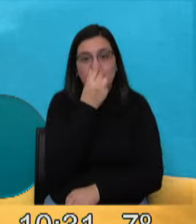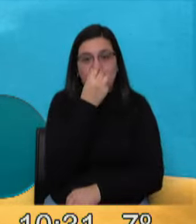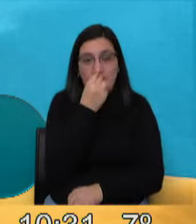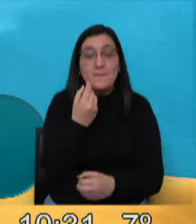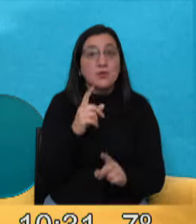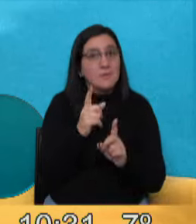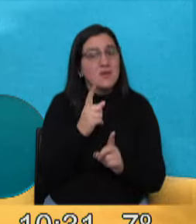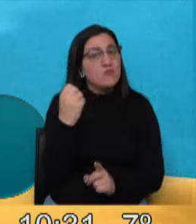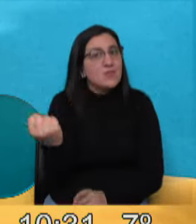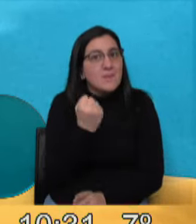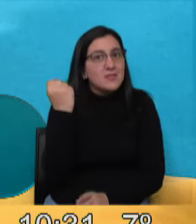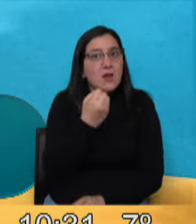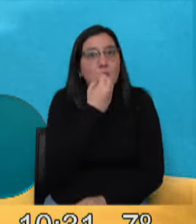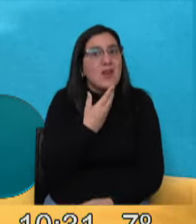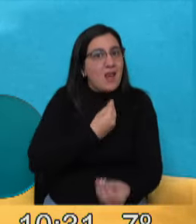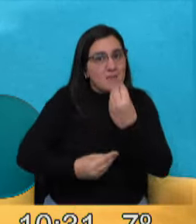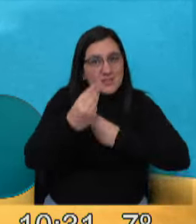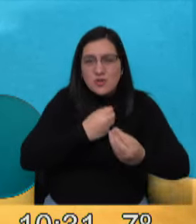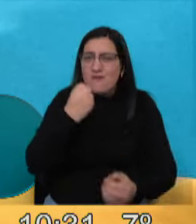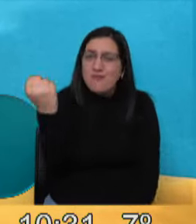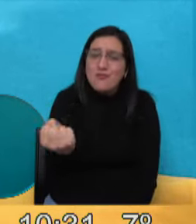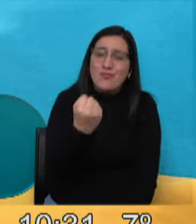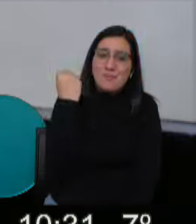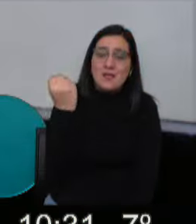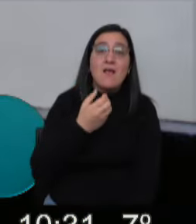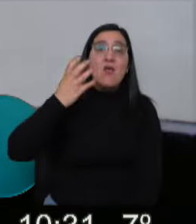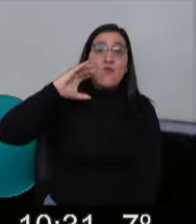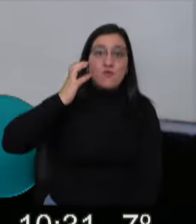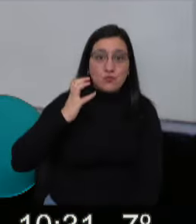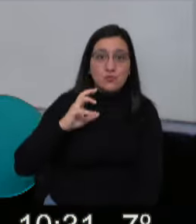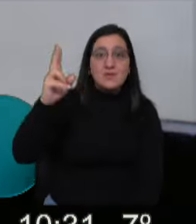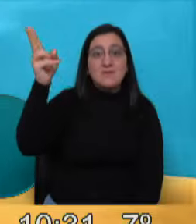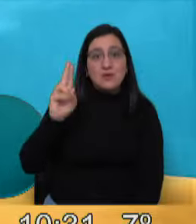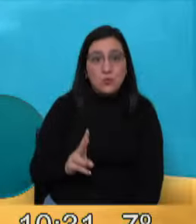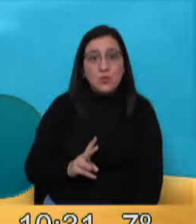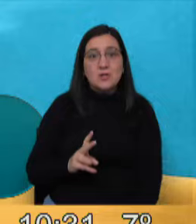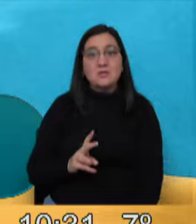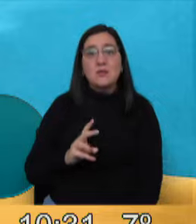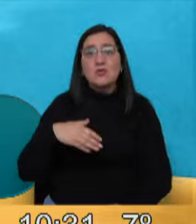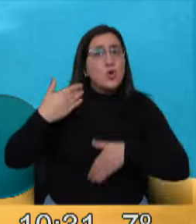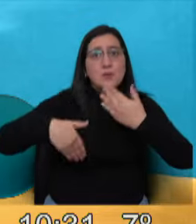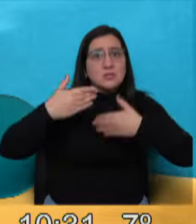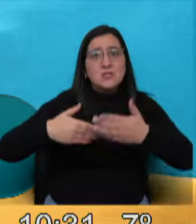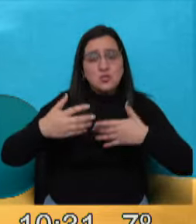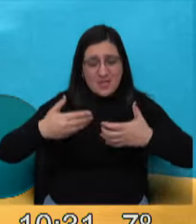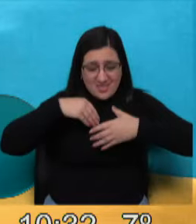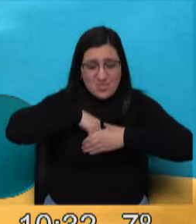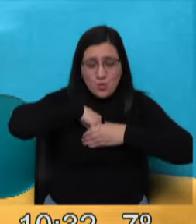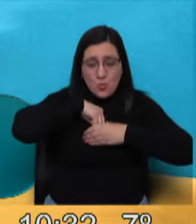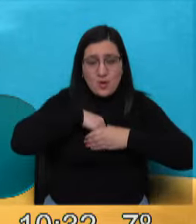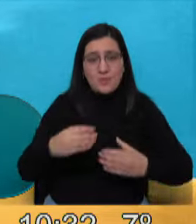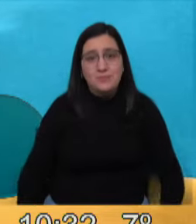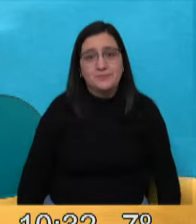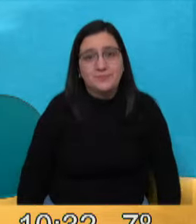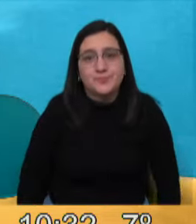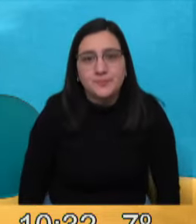buena alimentación es lo que contribuye a frutas, verduras. No solamente a eso, sino a todos los procesos metabólicos que se den en un ambiente